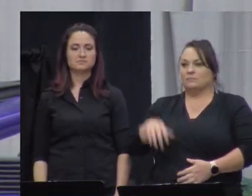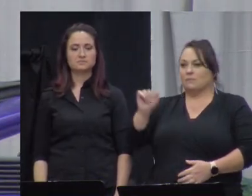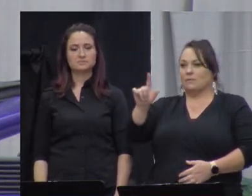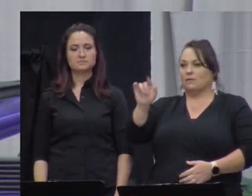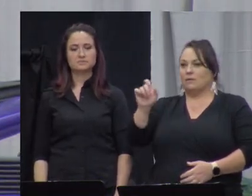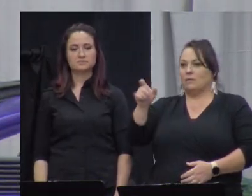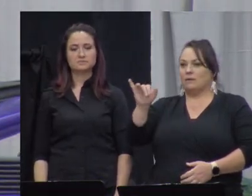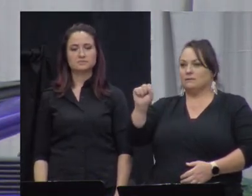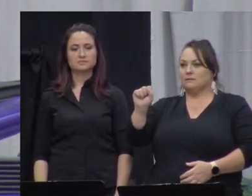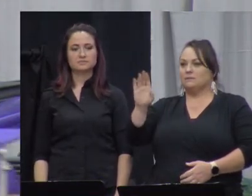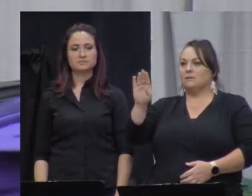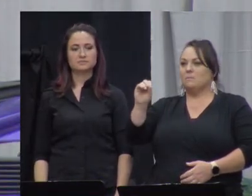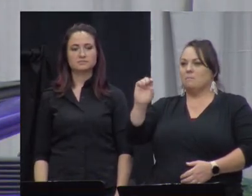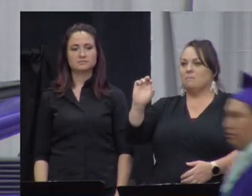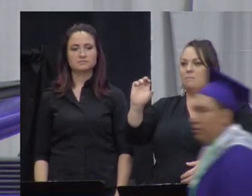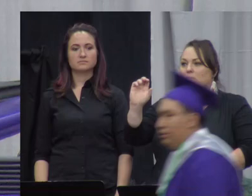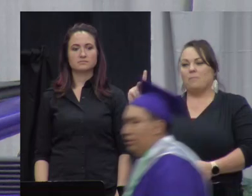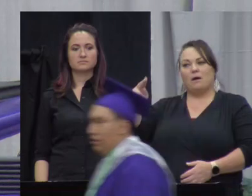Alexis Fox.